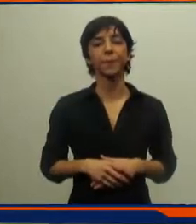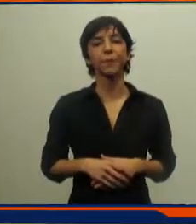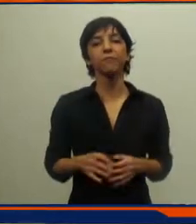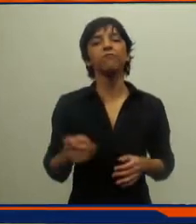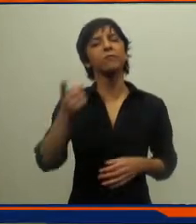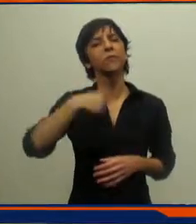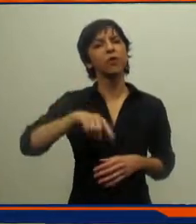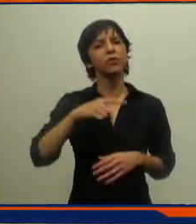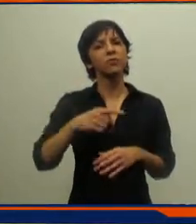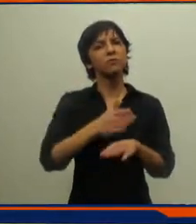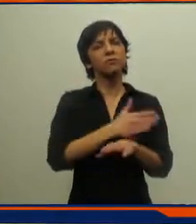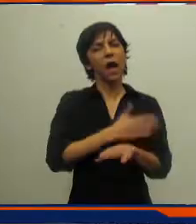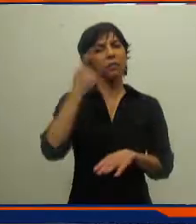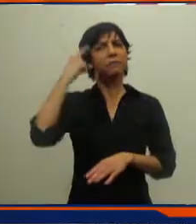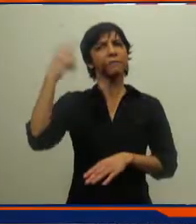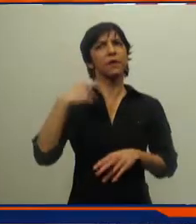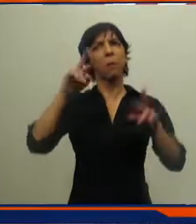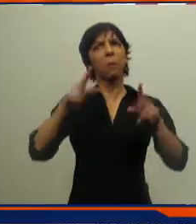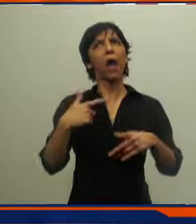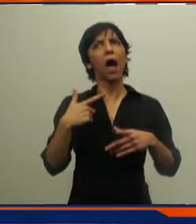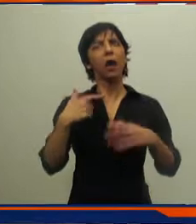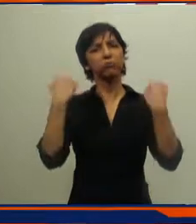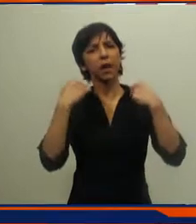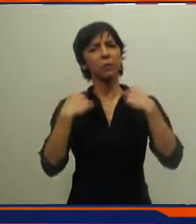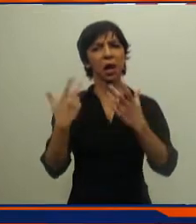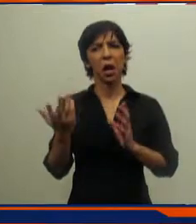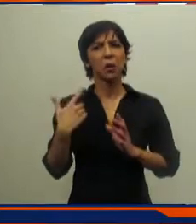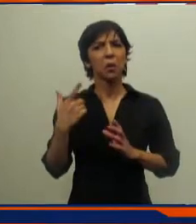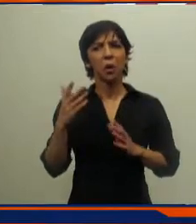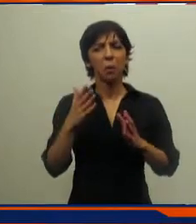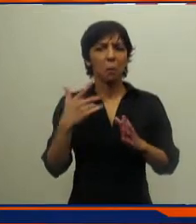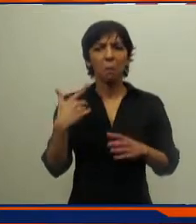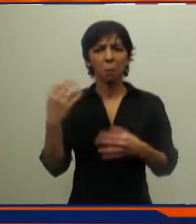planificado una pretemporada para tratar de llegar bien, así que no tenemos excusas.